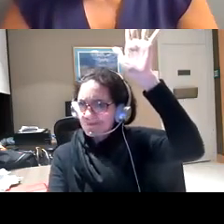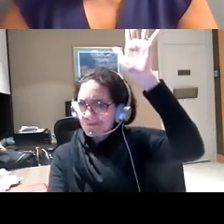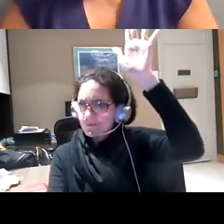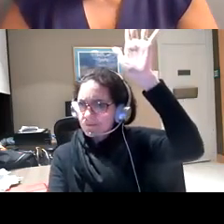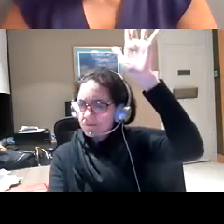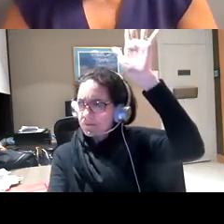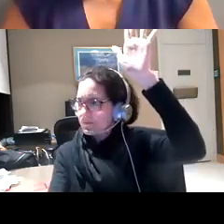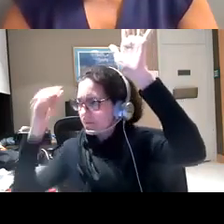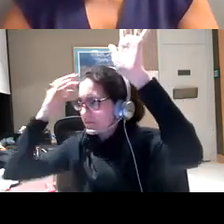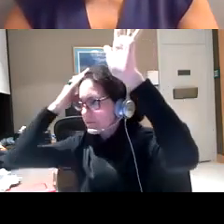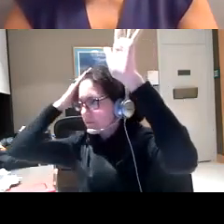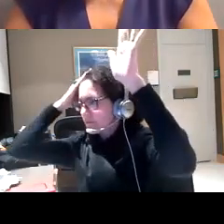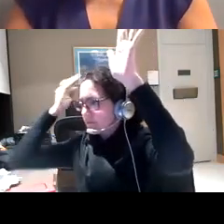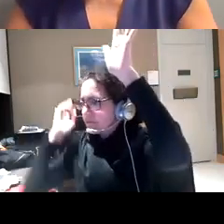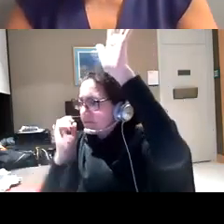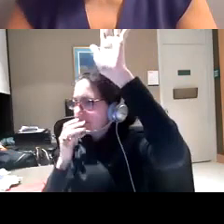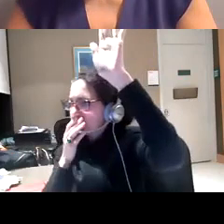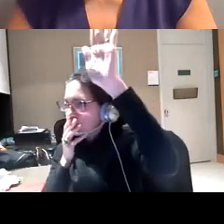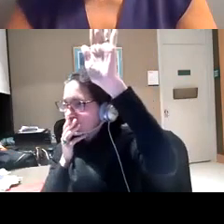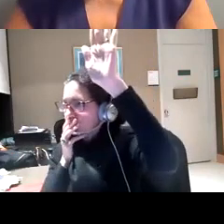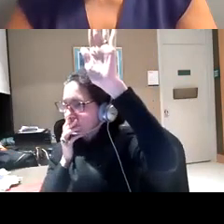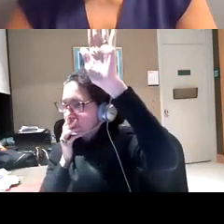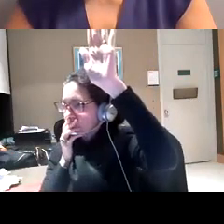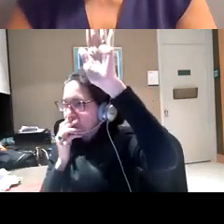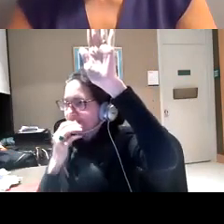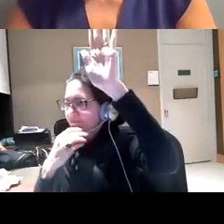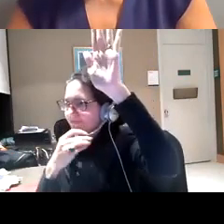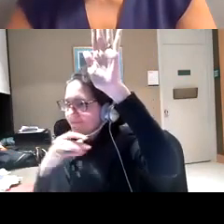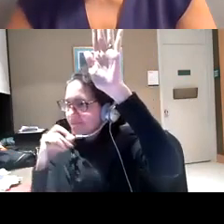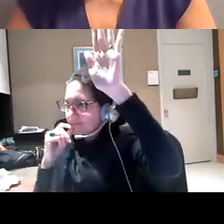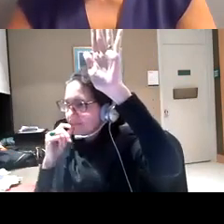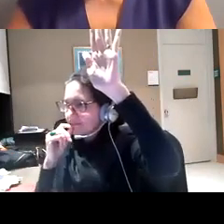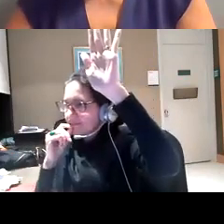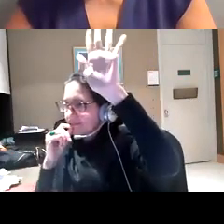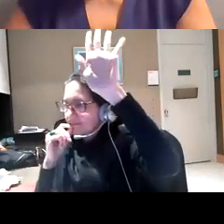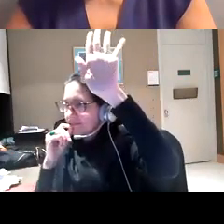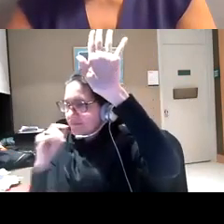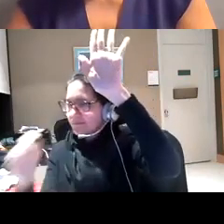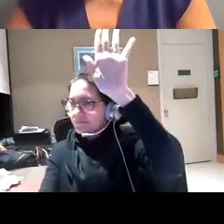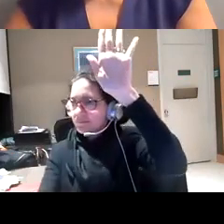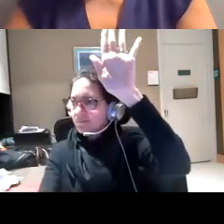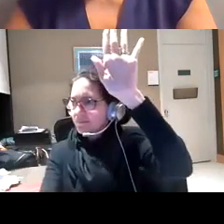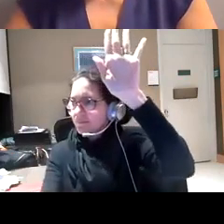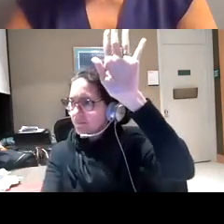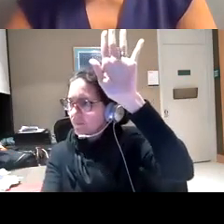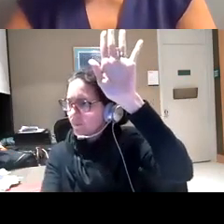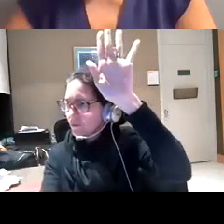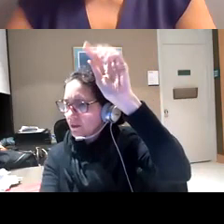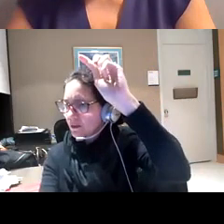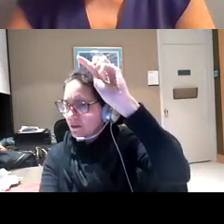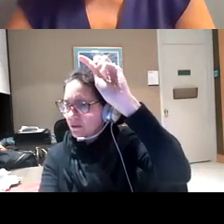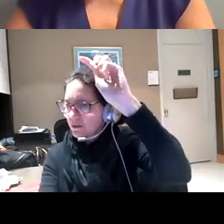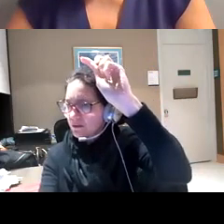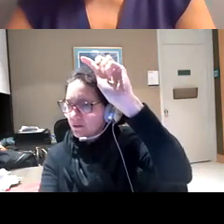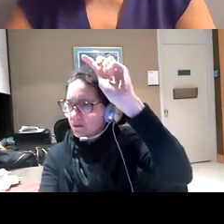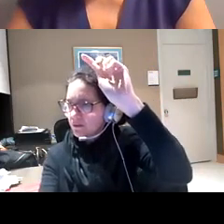en que nos volvemos a ver hasta septiembre. Allá, muchas gracias. Y es precisamente porque ese es el verano en San